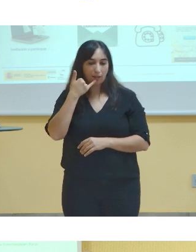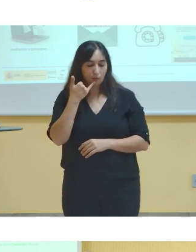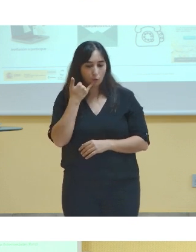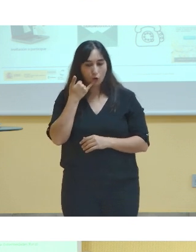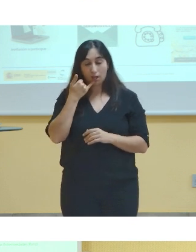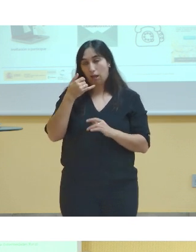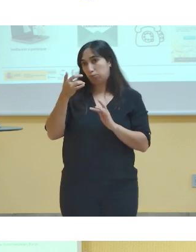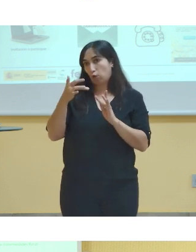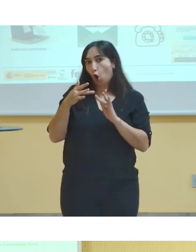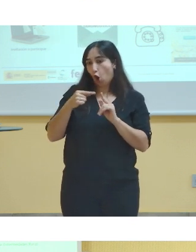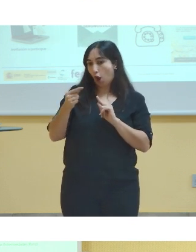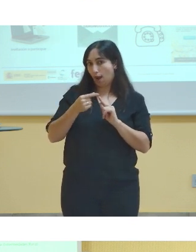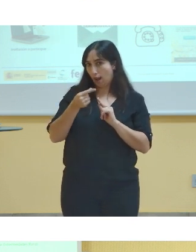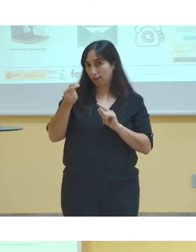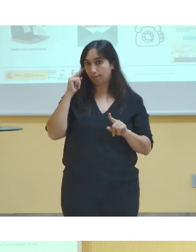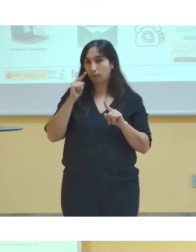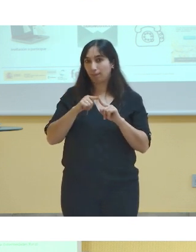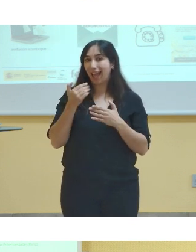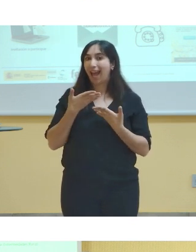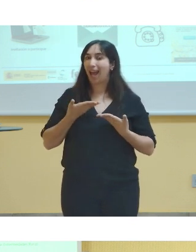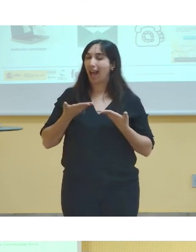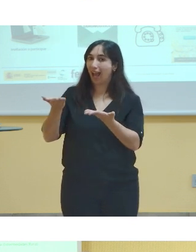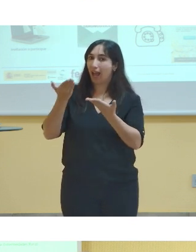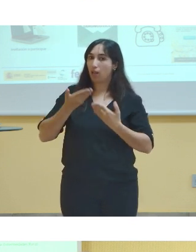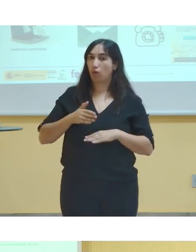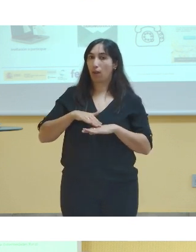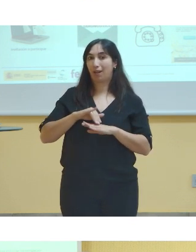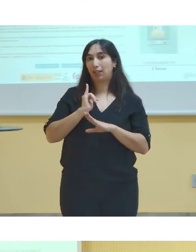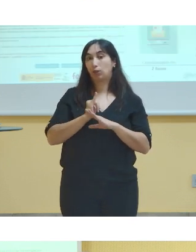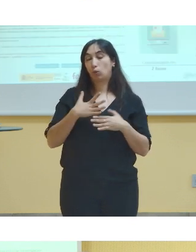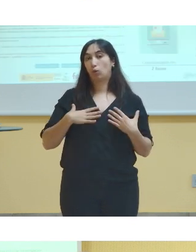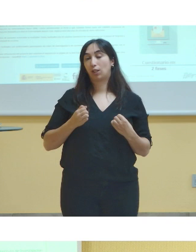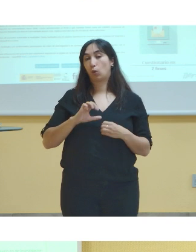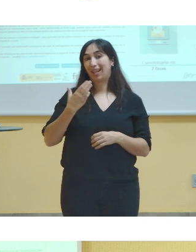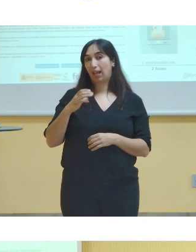u online, para tener un soporte y ayuda por parte del Instituto de Salud Carlos III.